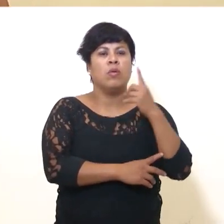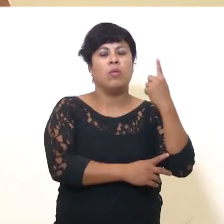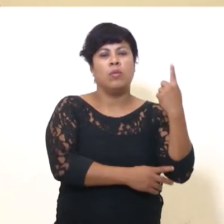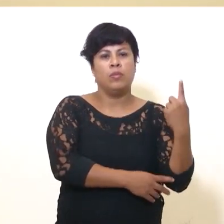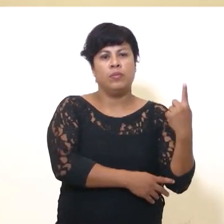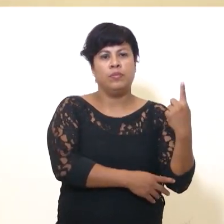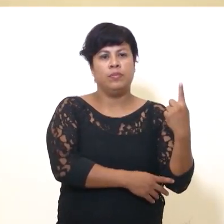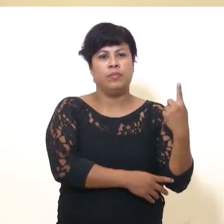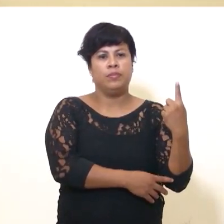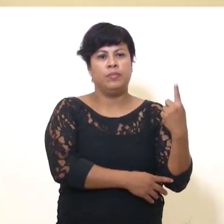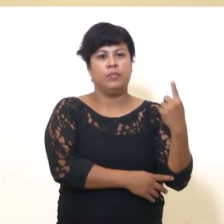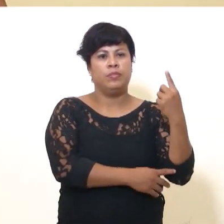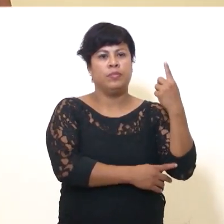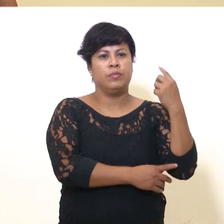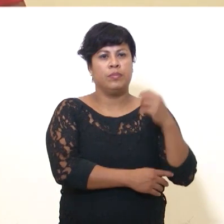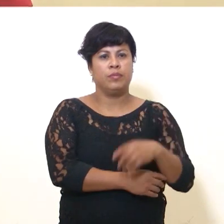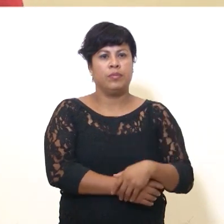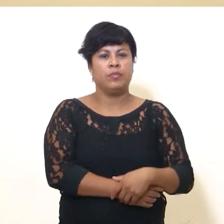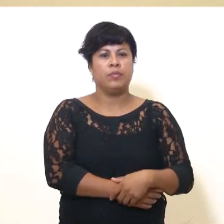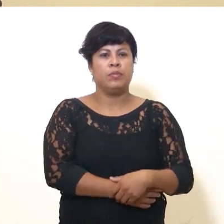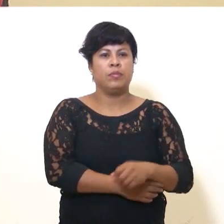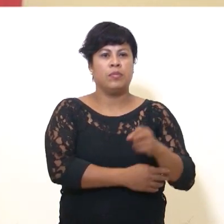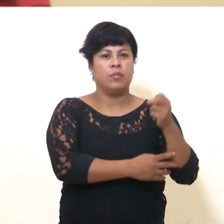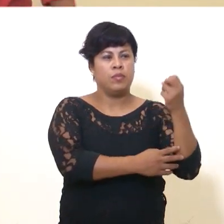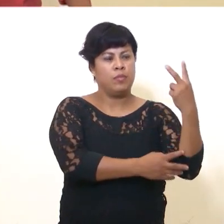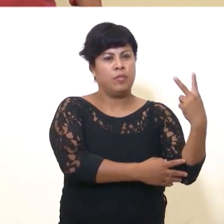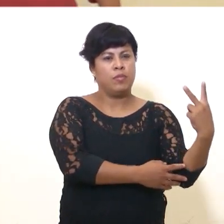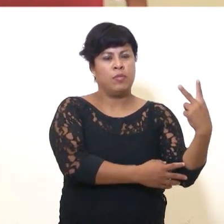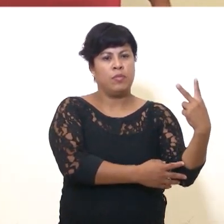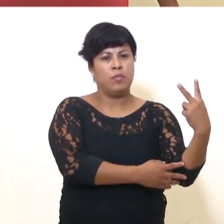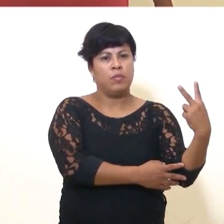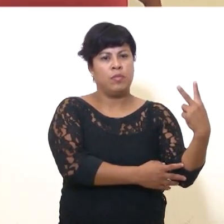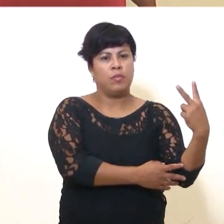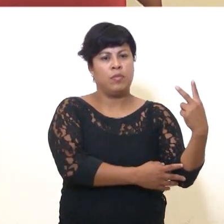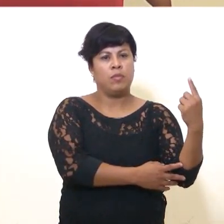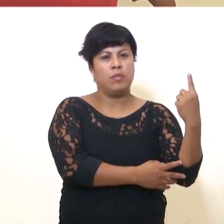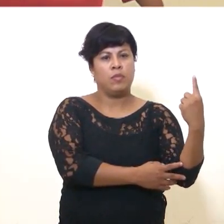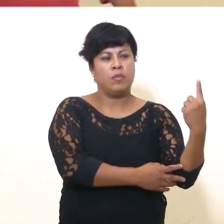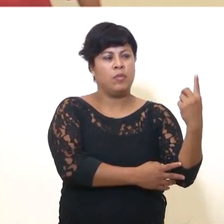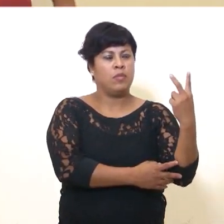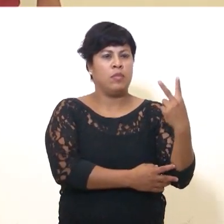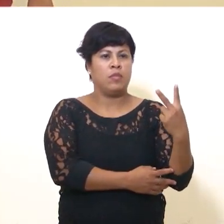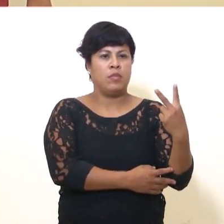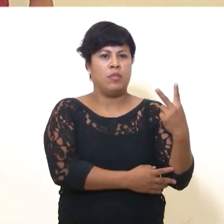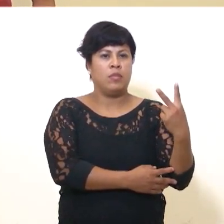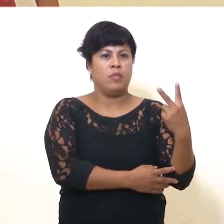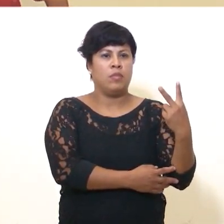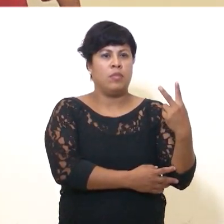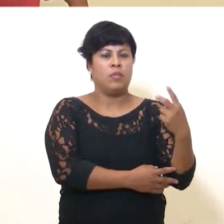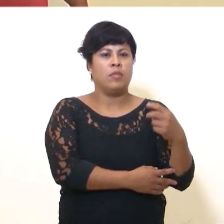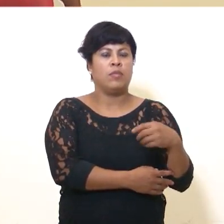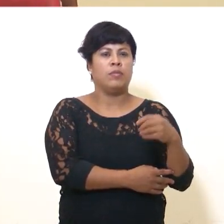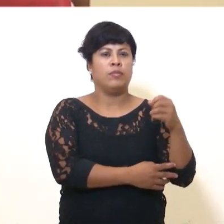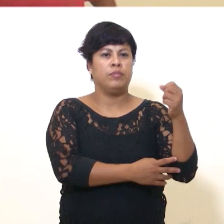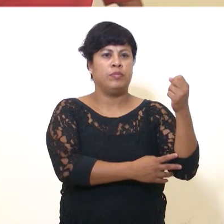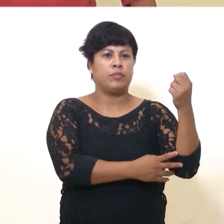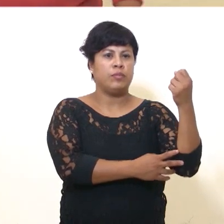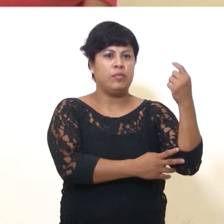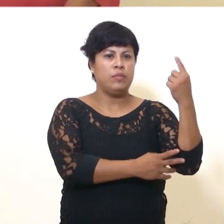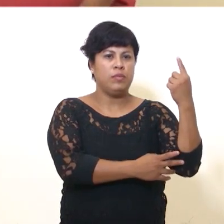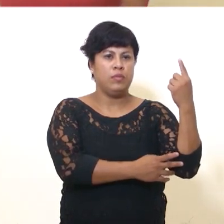que había 1. Aquí dijimos que había 2. 1,